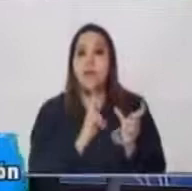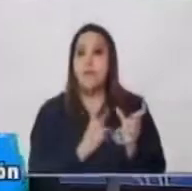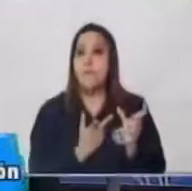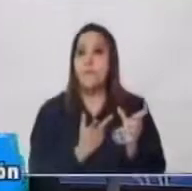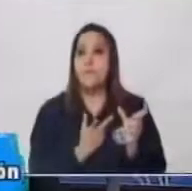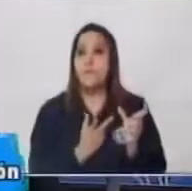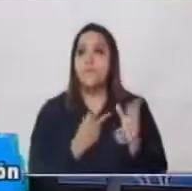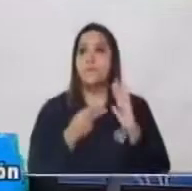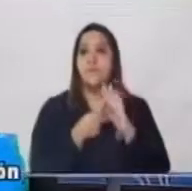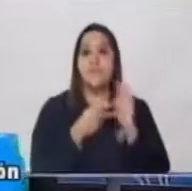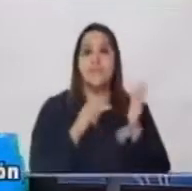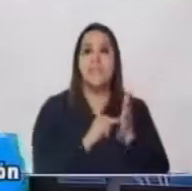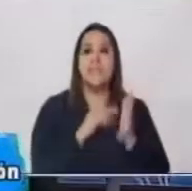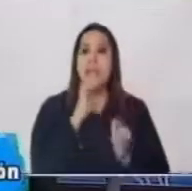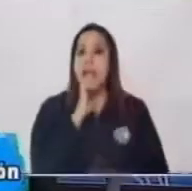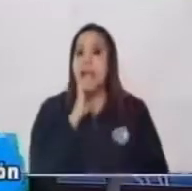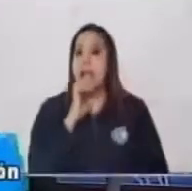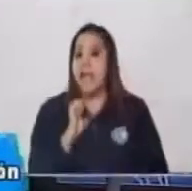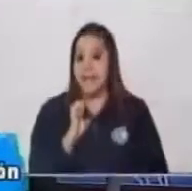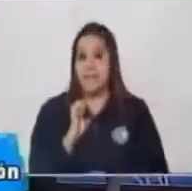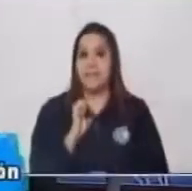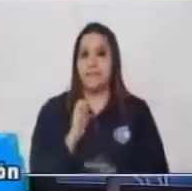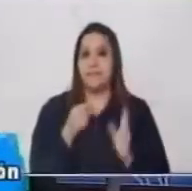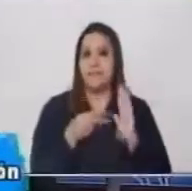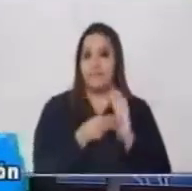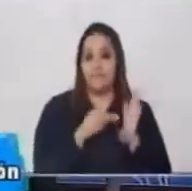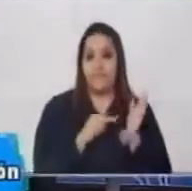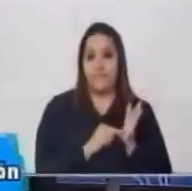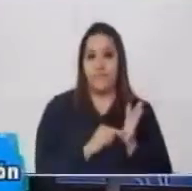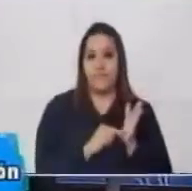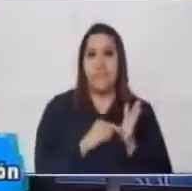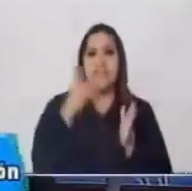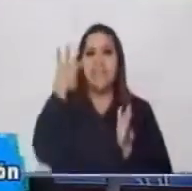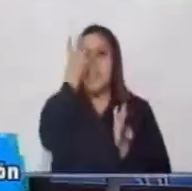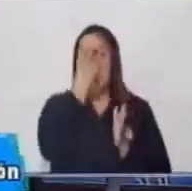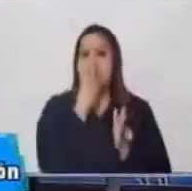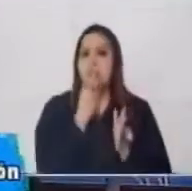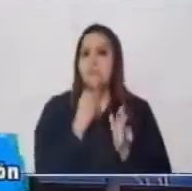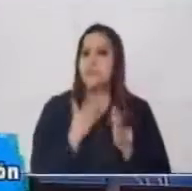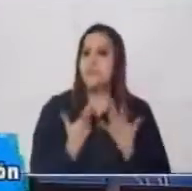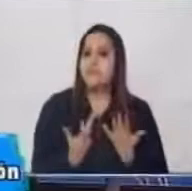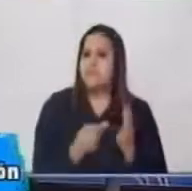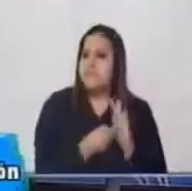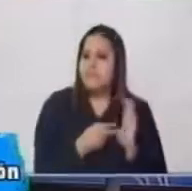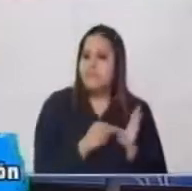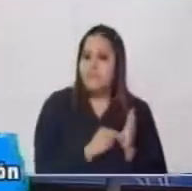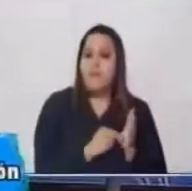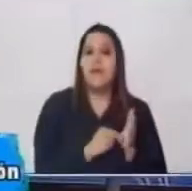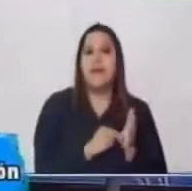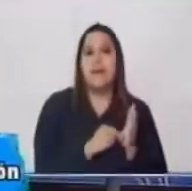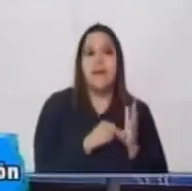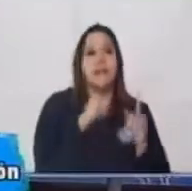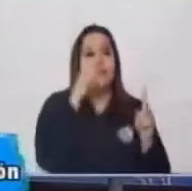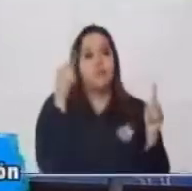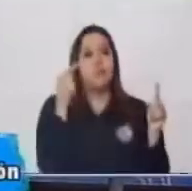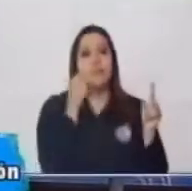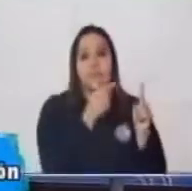palabra es. Y hermosa, ¿qué viene siendo? Un objeto